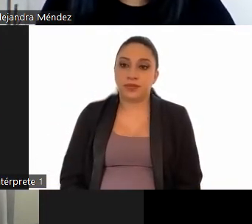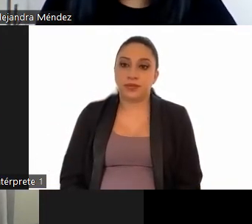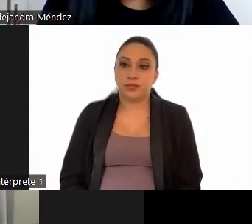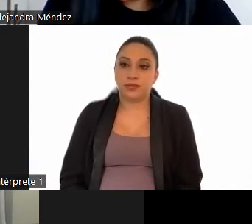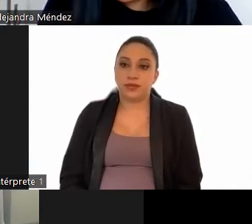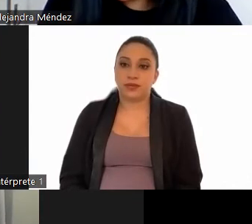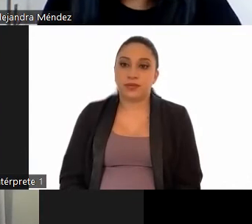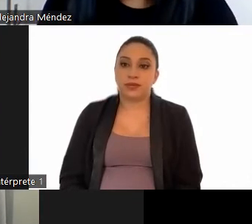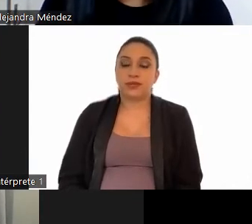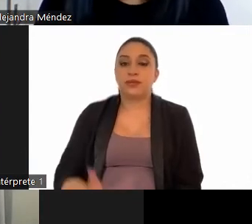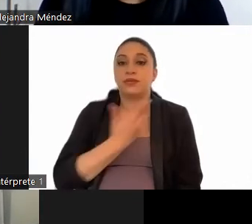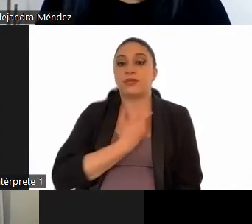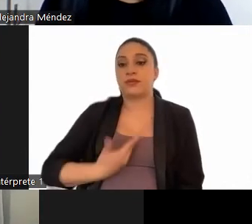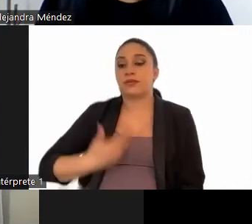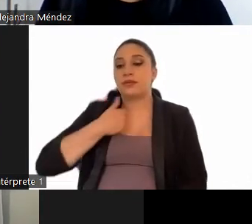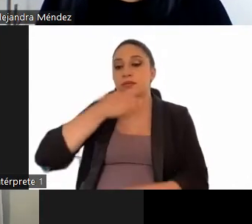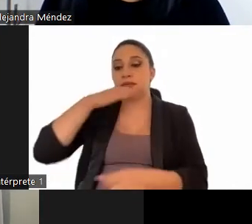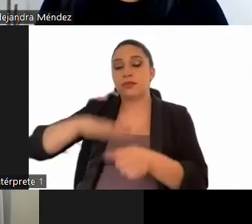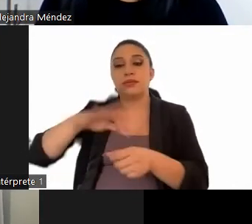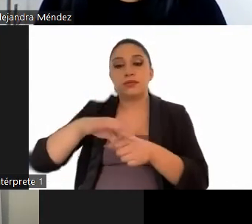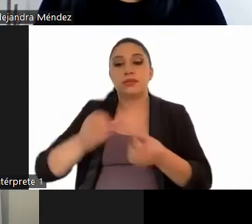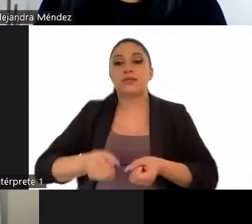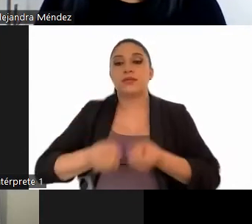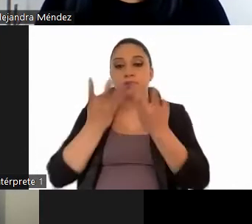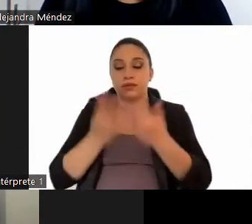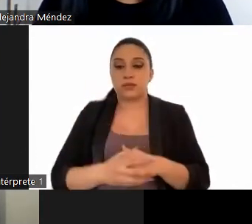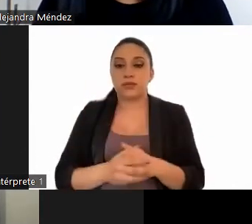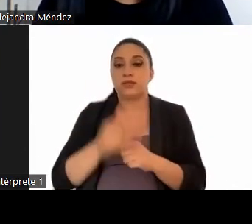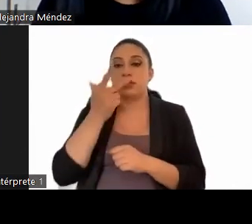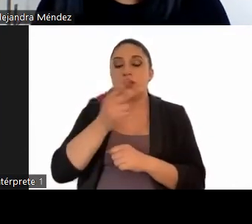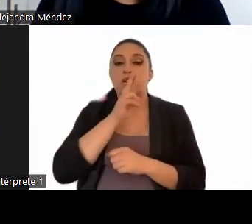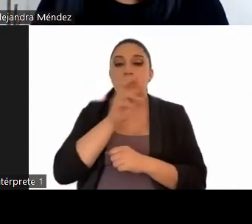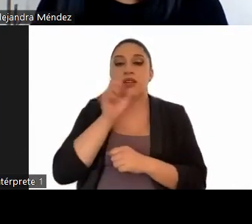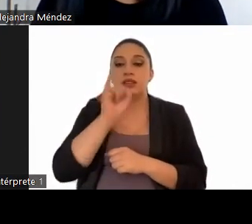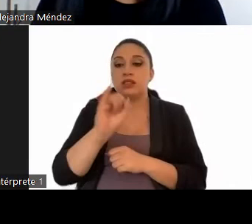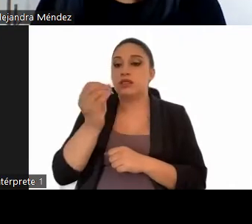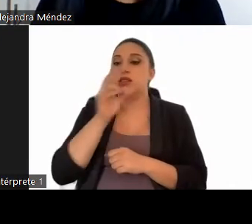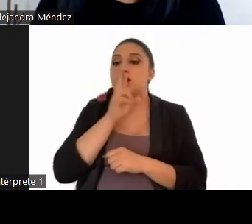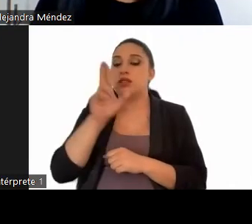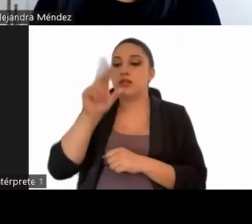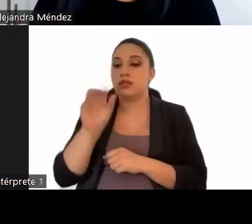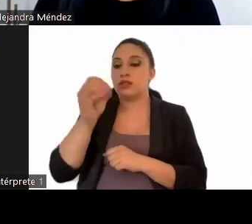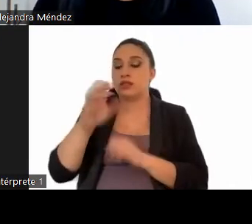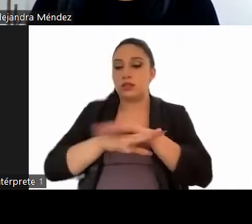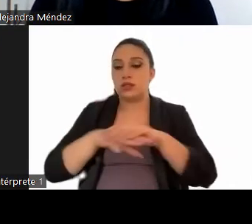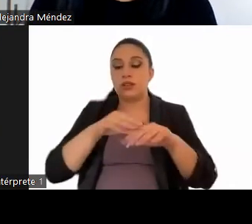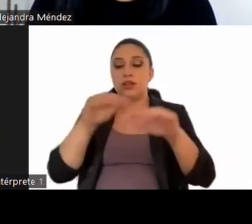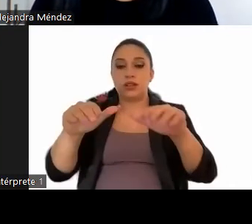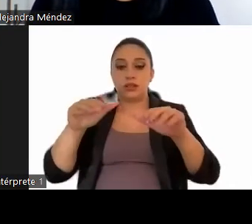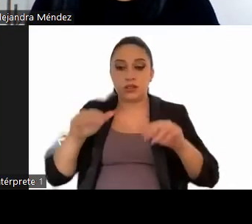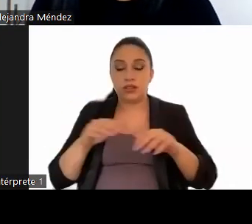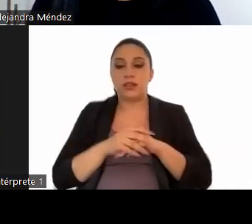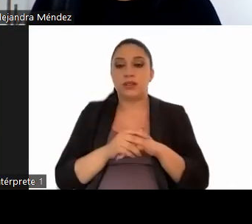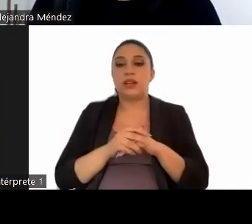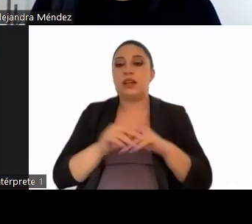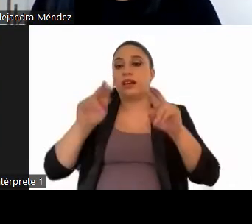Diputada Presidenta, el resultado de la votación es el siguiente. 8 votos a favor, 0 en contra y 0 abstenciones, por lo que se